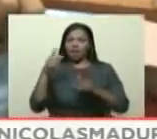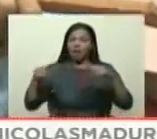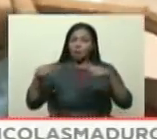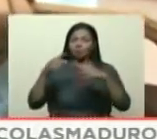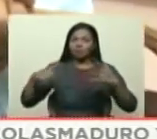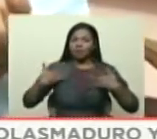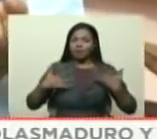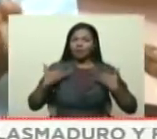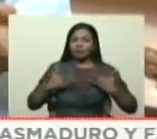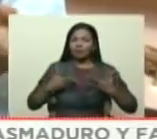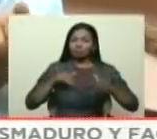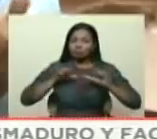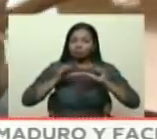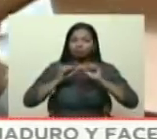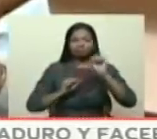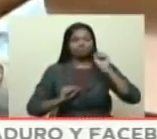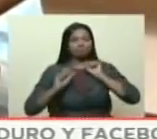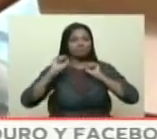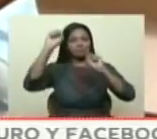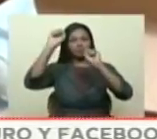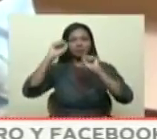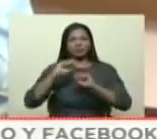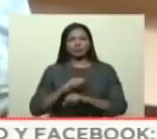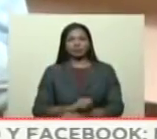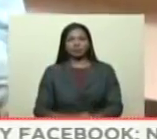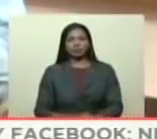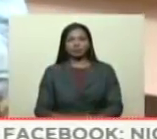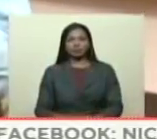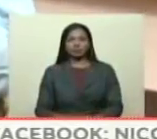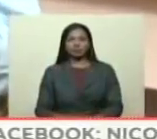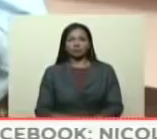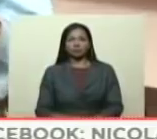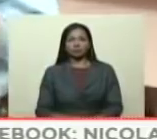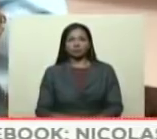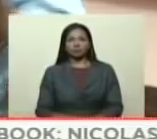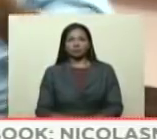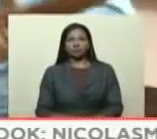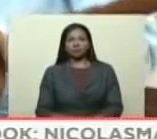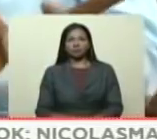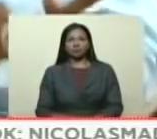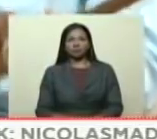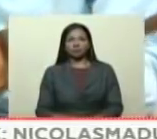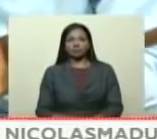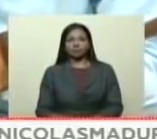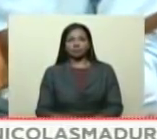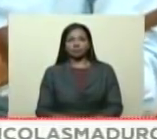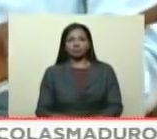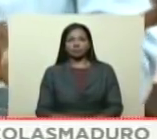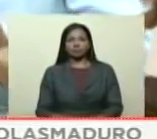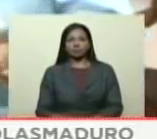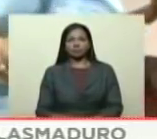alegría, seguiremos venciendo. Thank you very much.